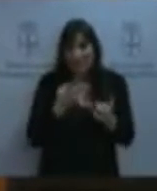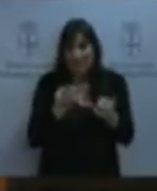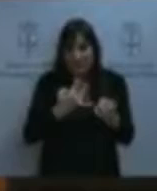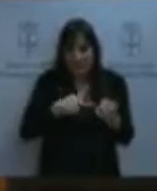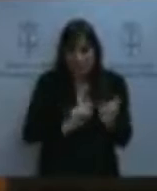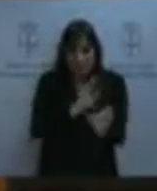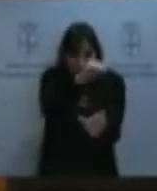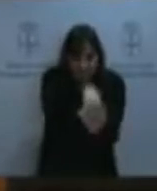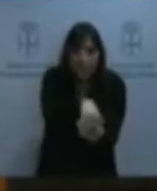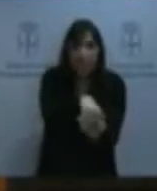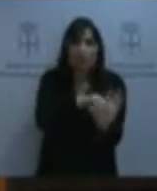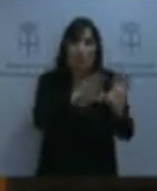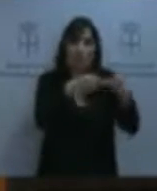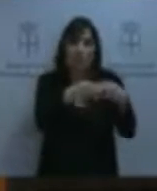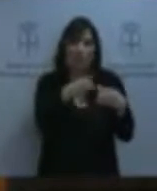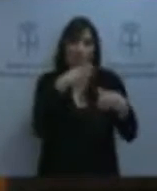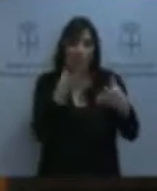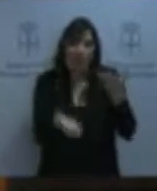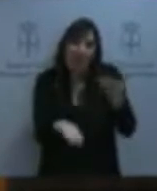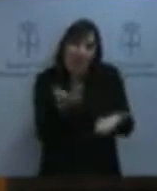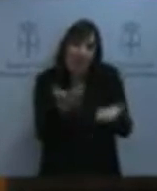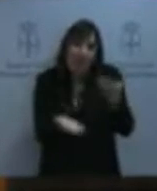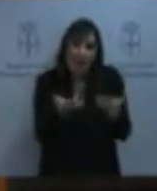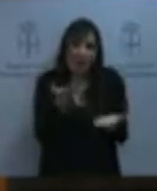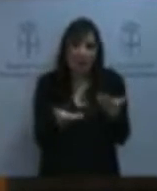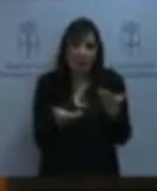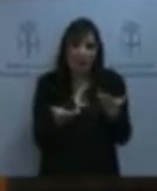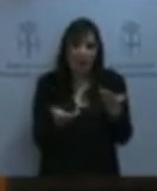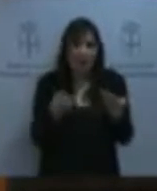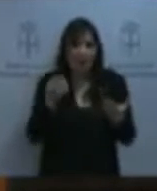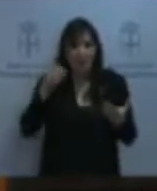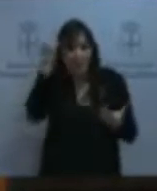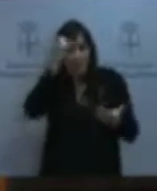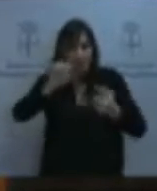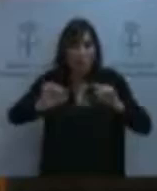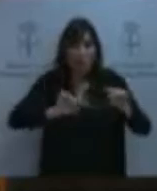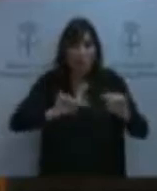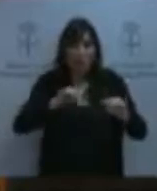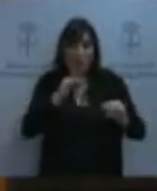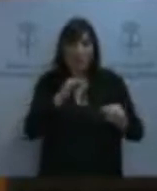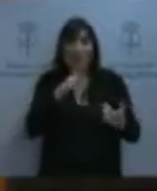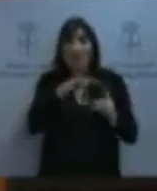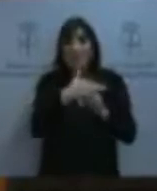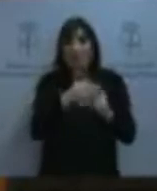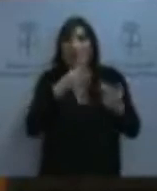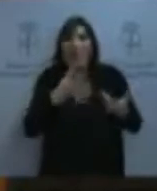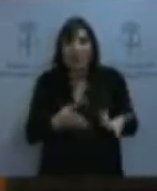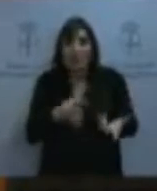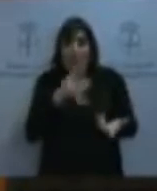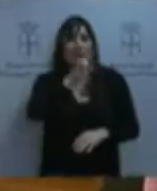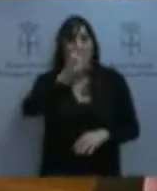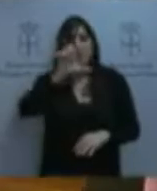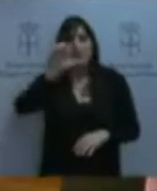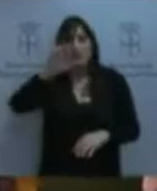valorar la situación actual a la luz del acontecimiento que se ha producido, porque eso es evidente que se ha